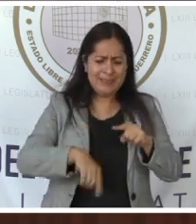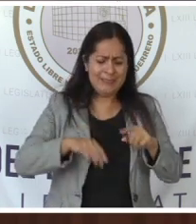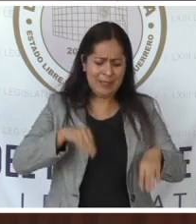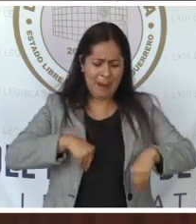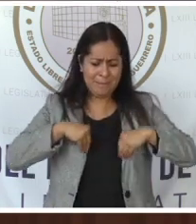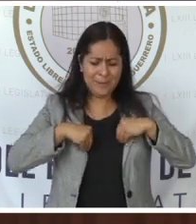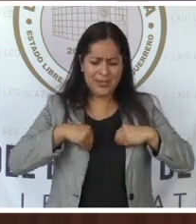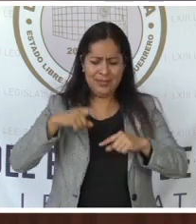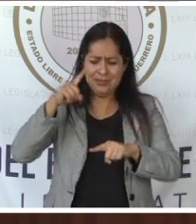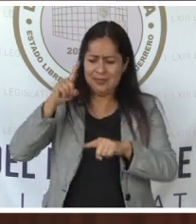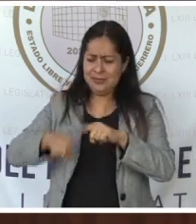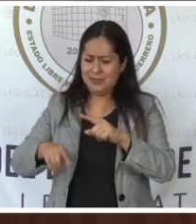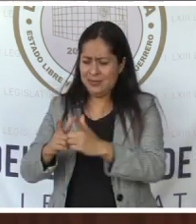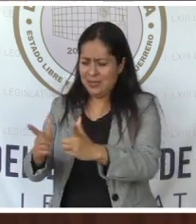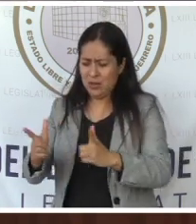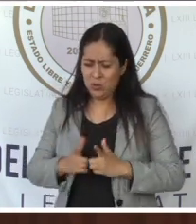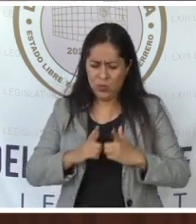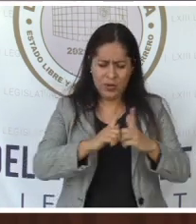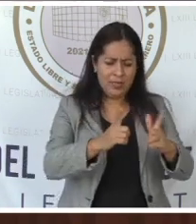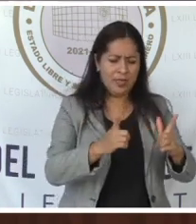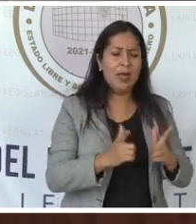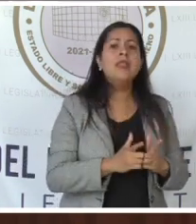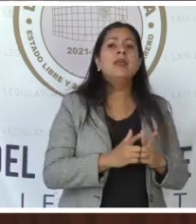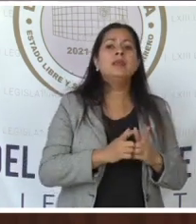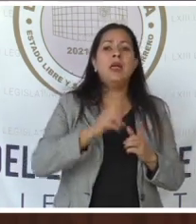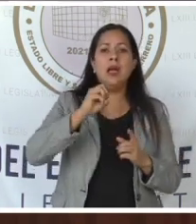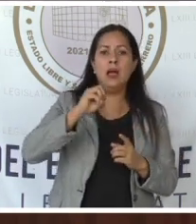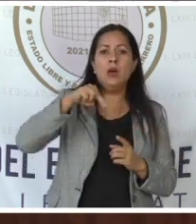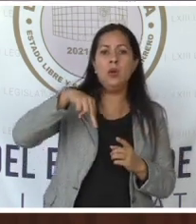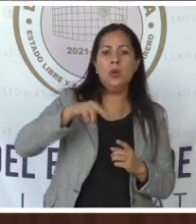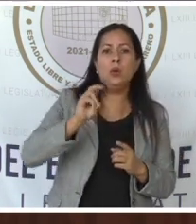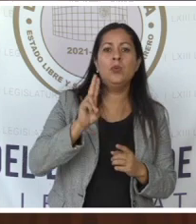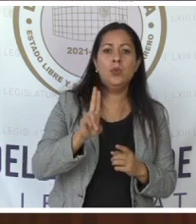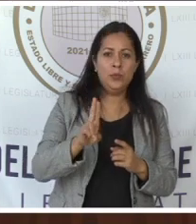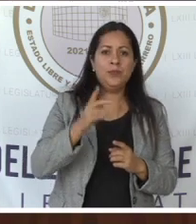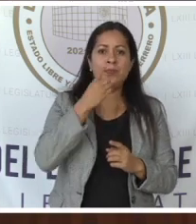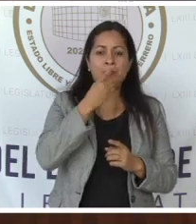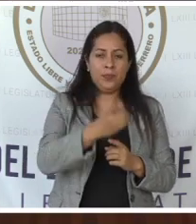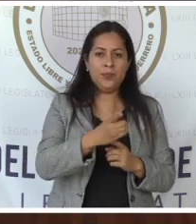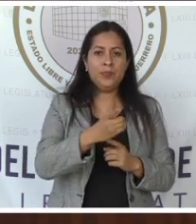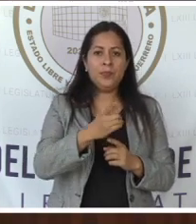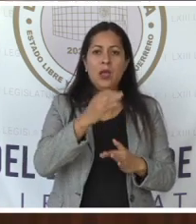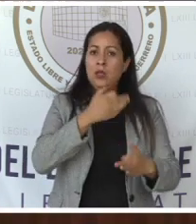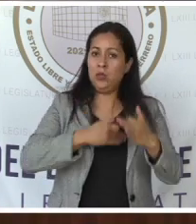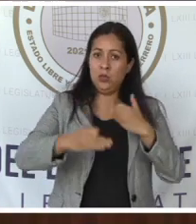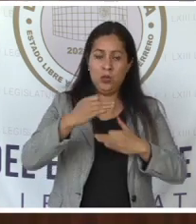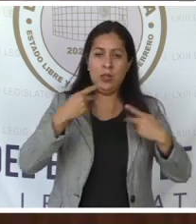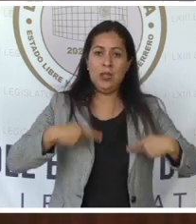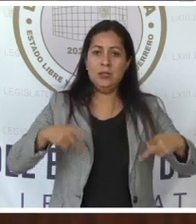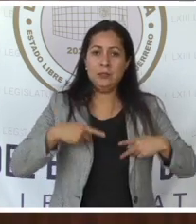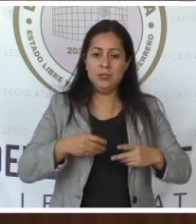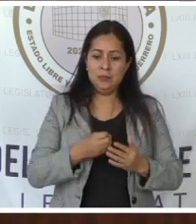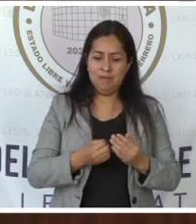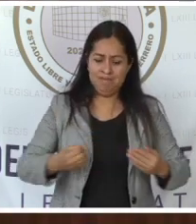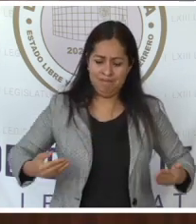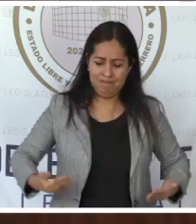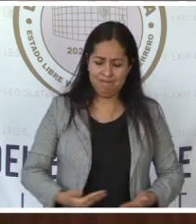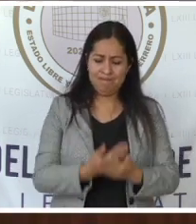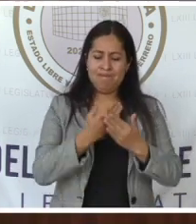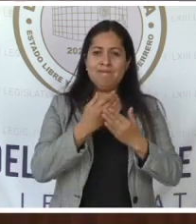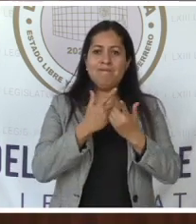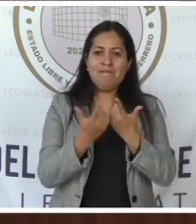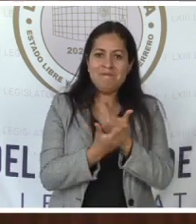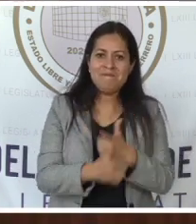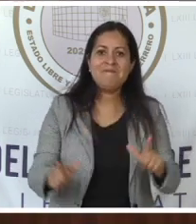comunidades. La Asamblea General de las Naciones Unidas reitera que todos los seres humanos nacen libres e iguales